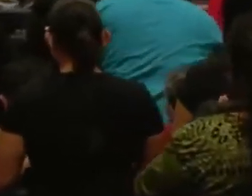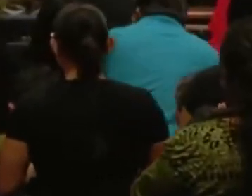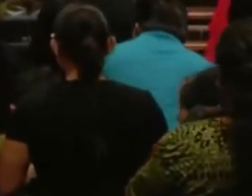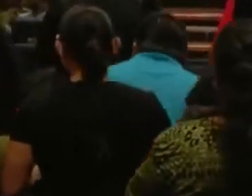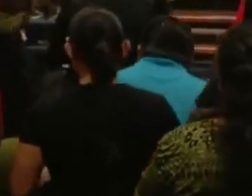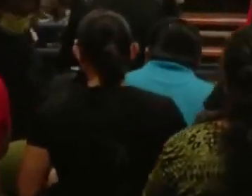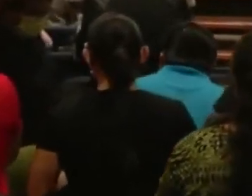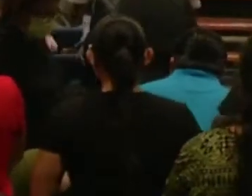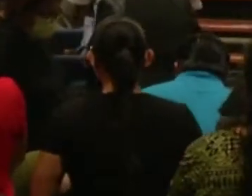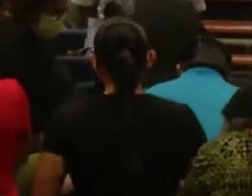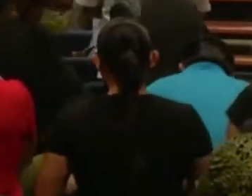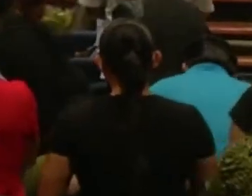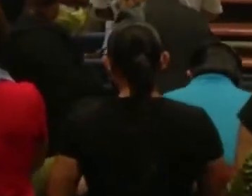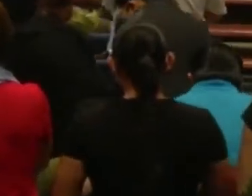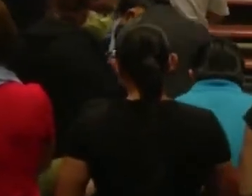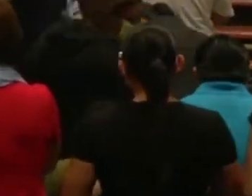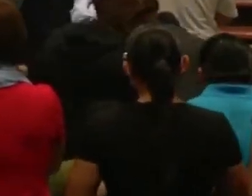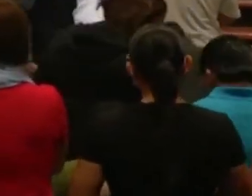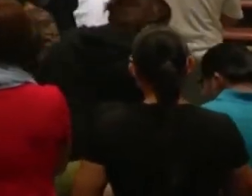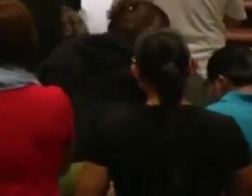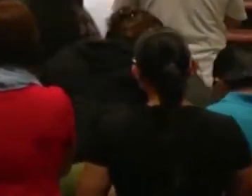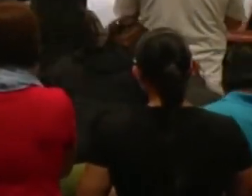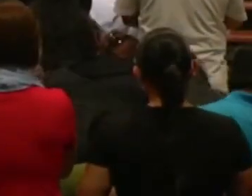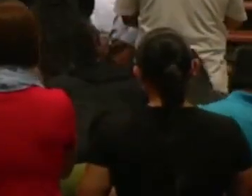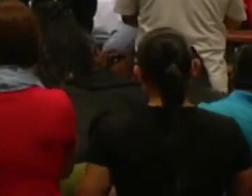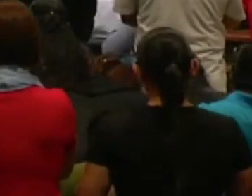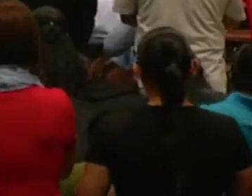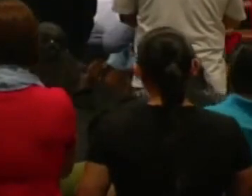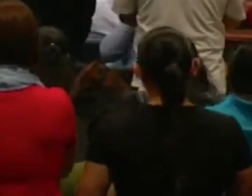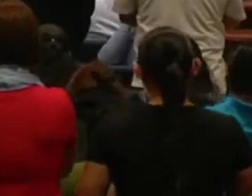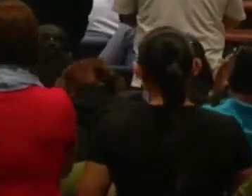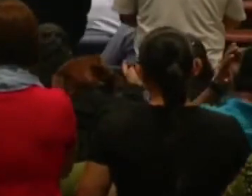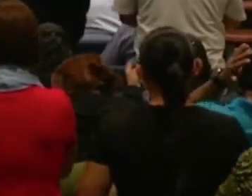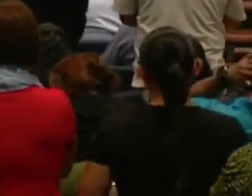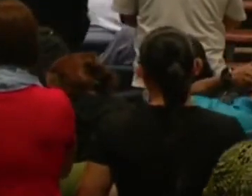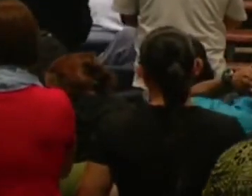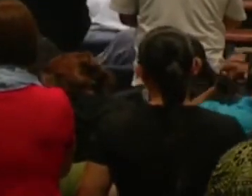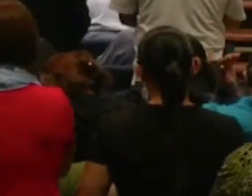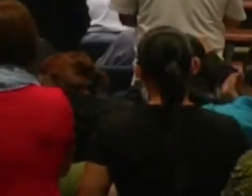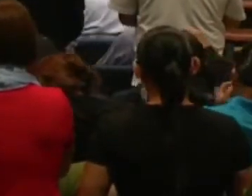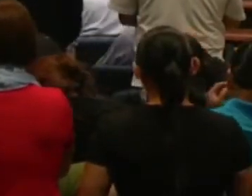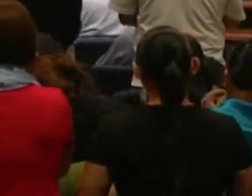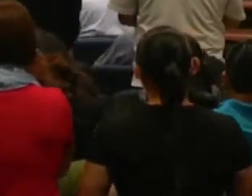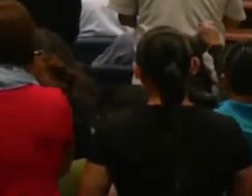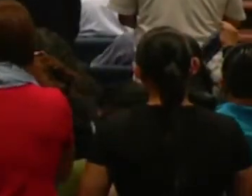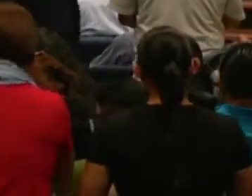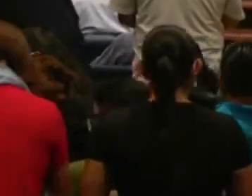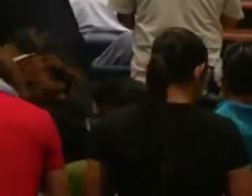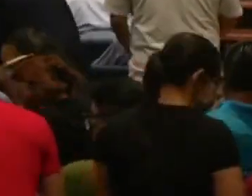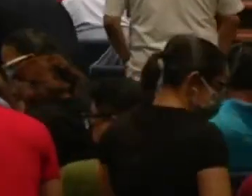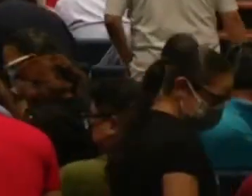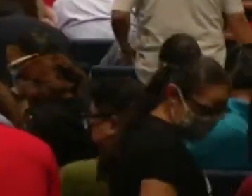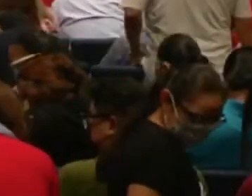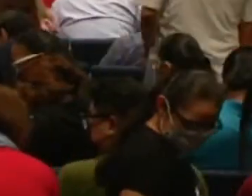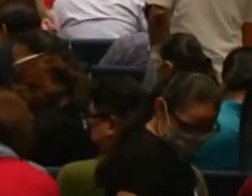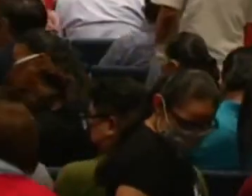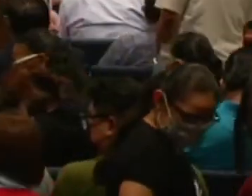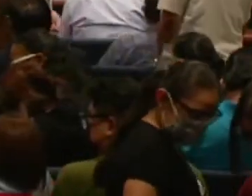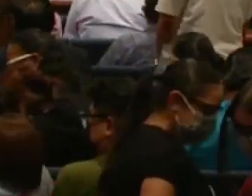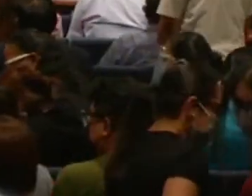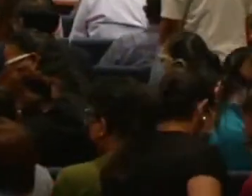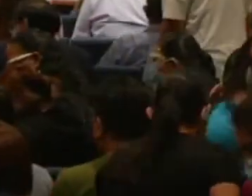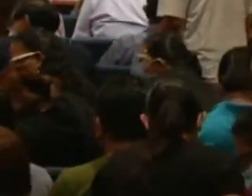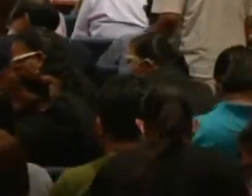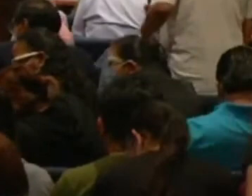gloria a dios aleluya para noches hermanos en misiones deben tomar su lugar que es lindo